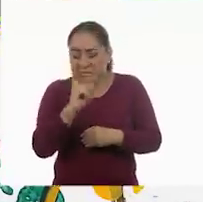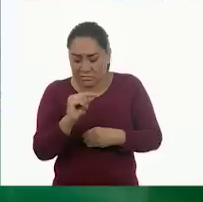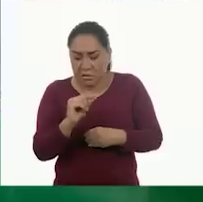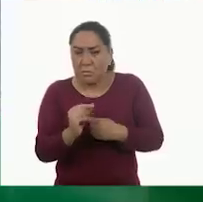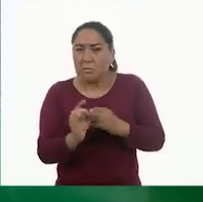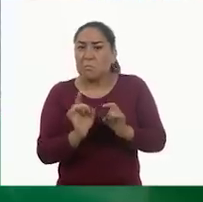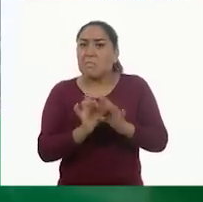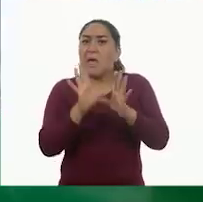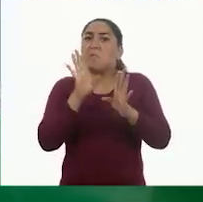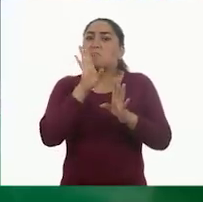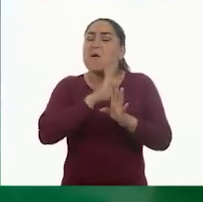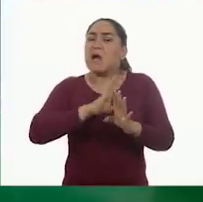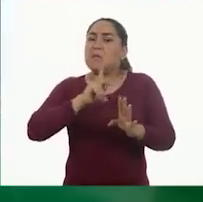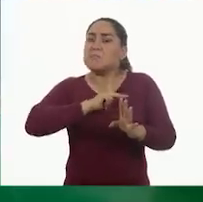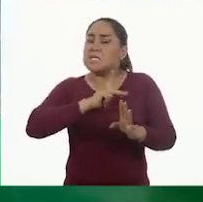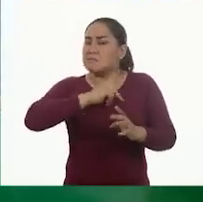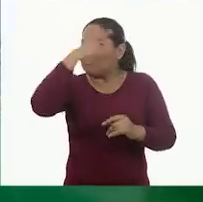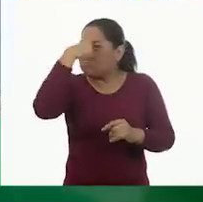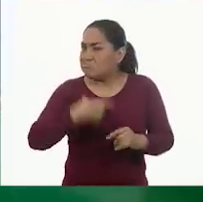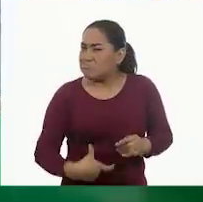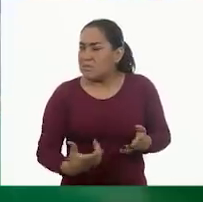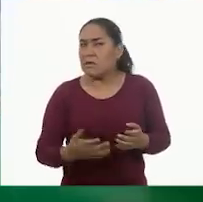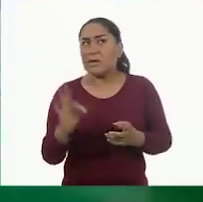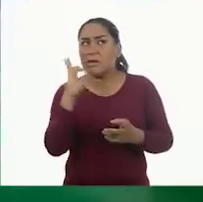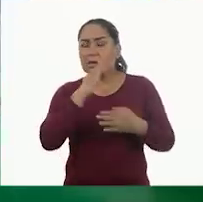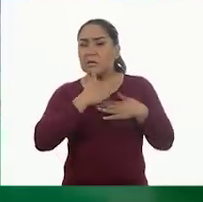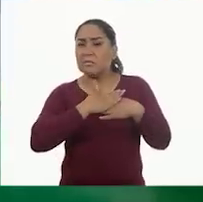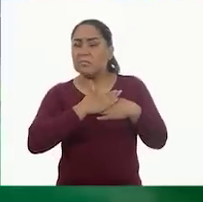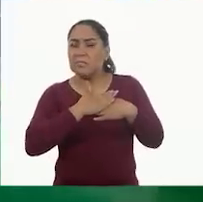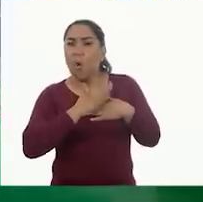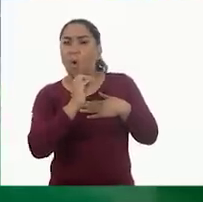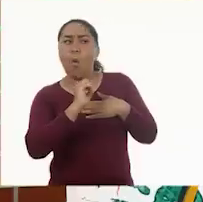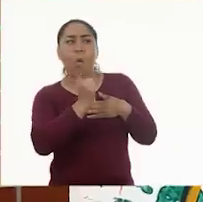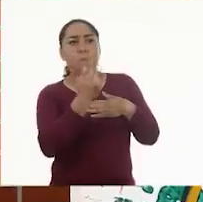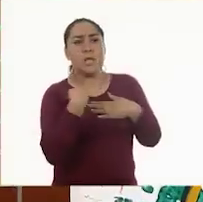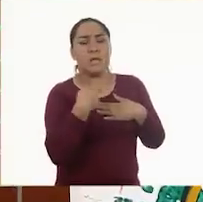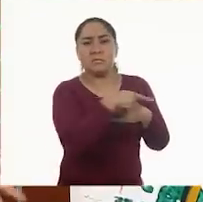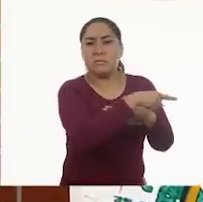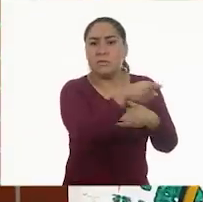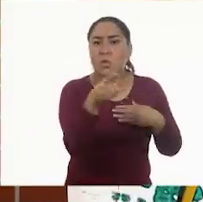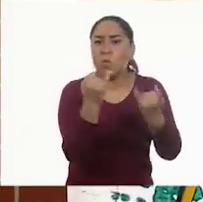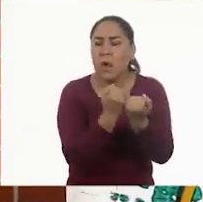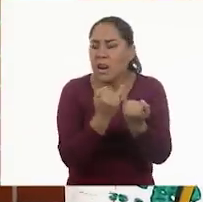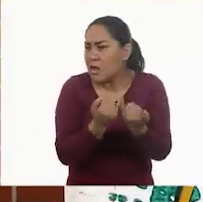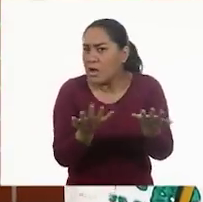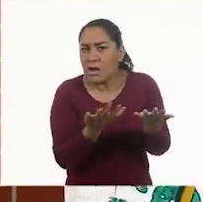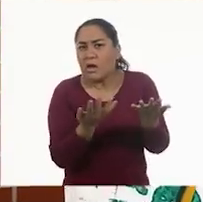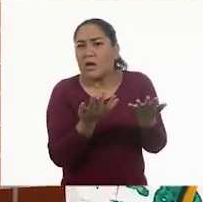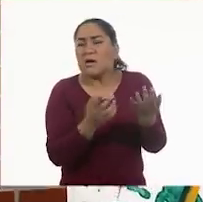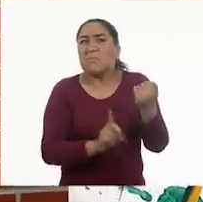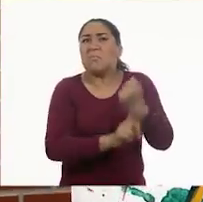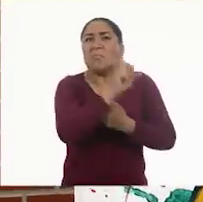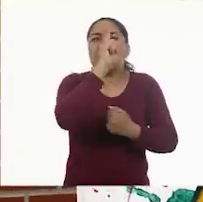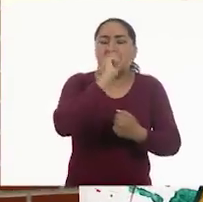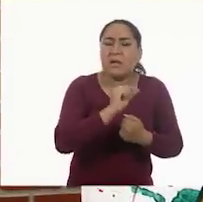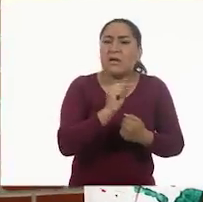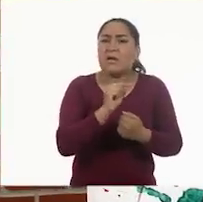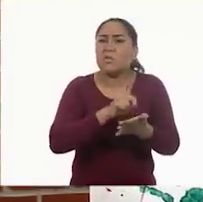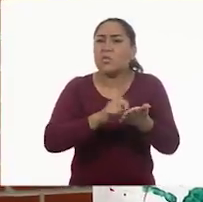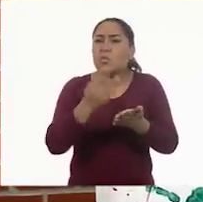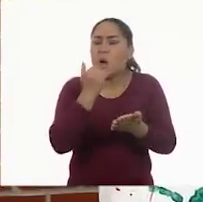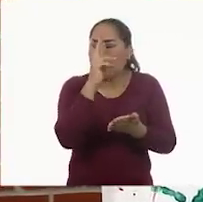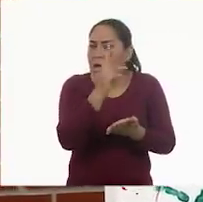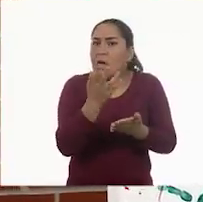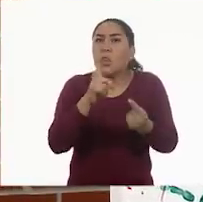bienestar. Ay, pero si me pasa a mí o a alguien conocido, ¿a quién puedo solicitar apoyo? Me parece. Sí.